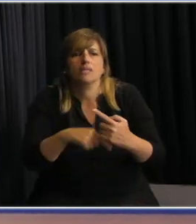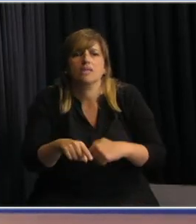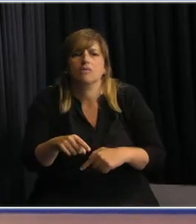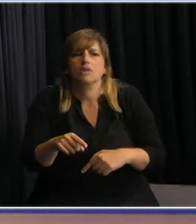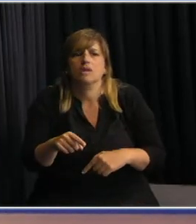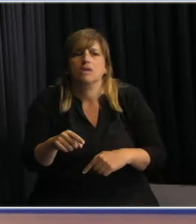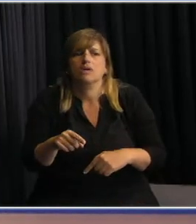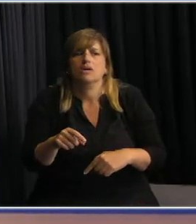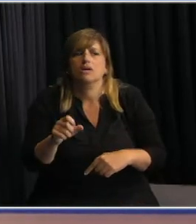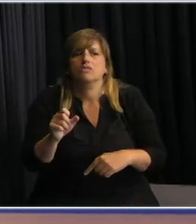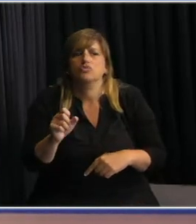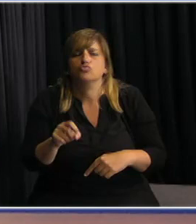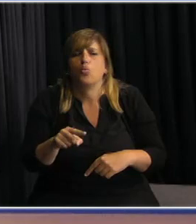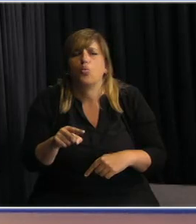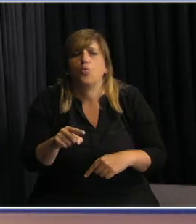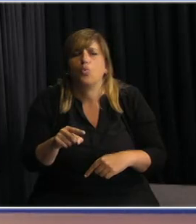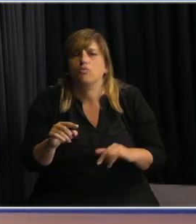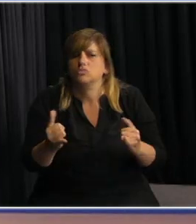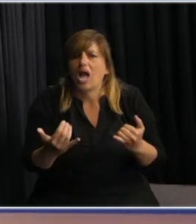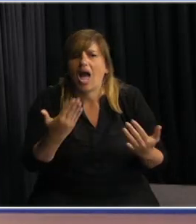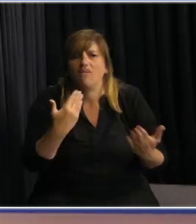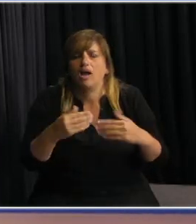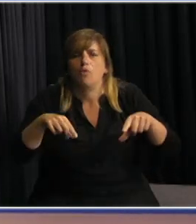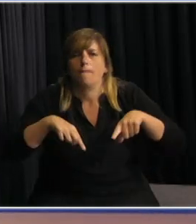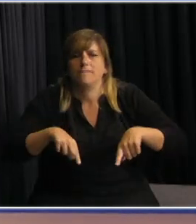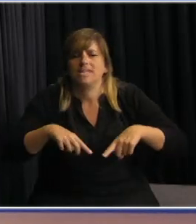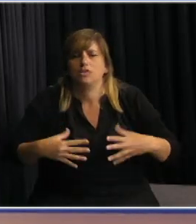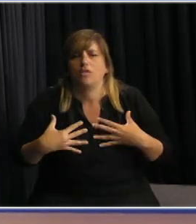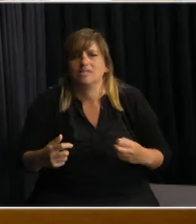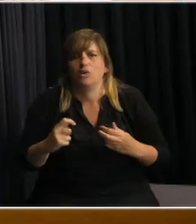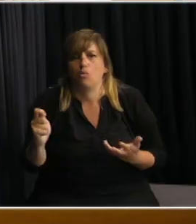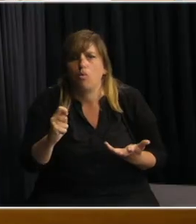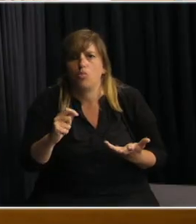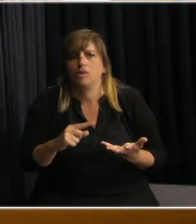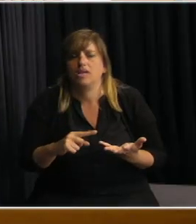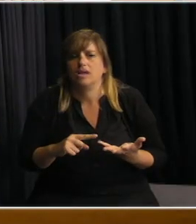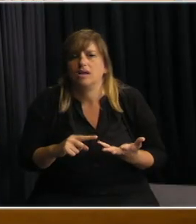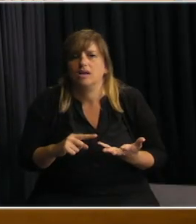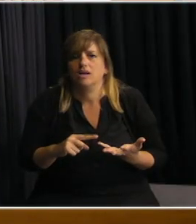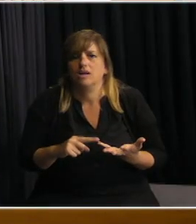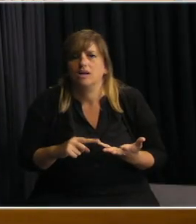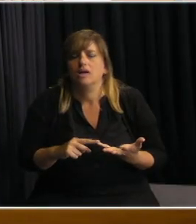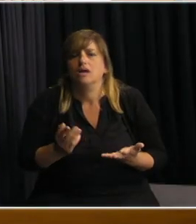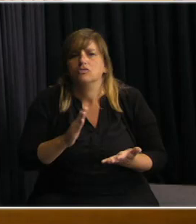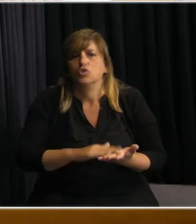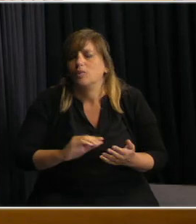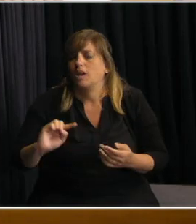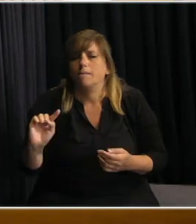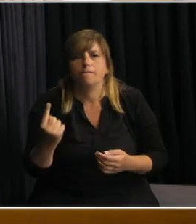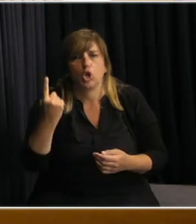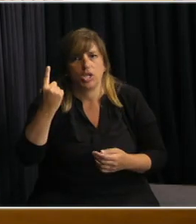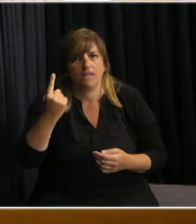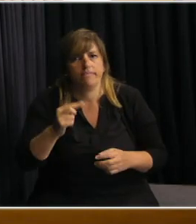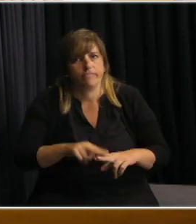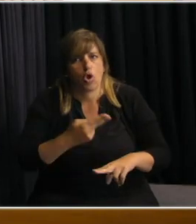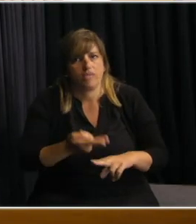Sí, recuerdo haber estado conversando con el Ministro de Salud Pública sobre las prioridades. De